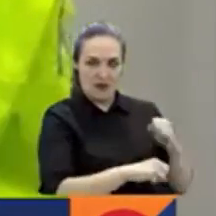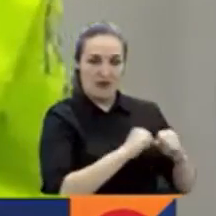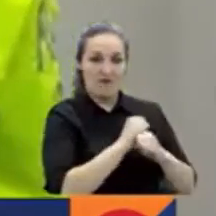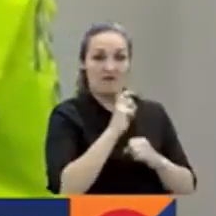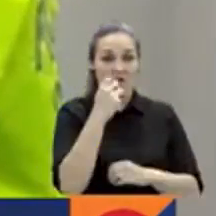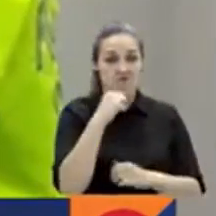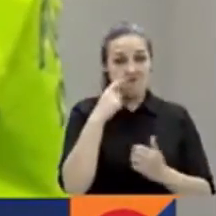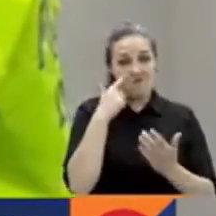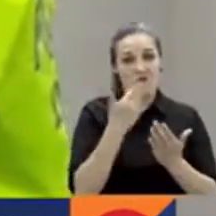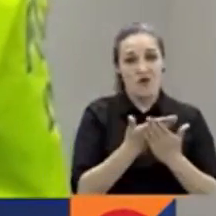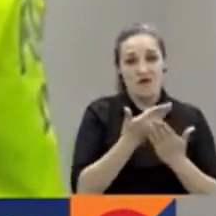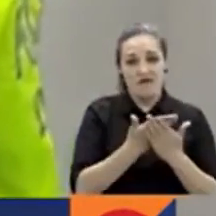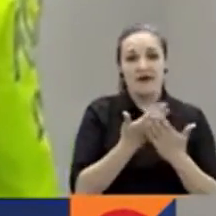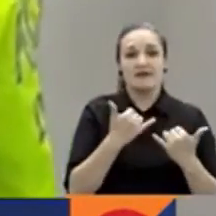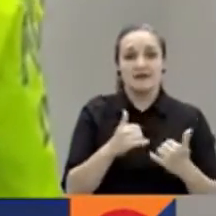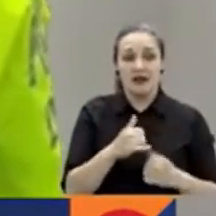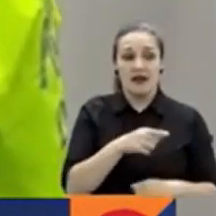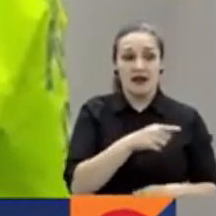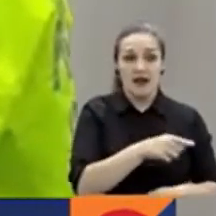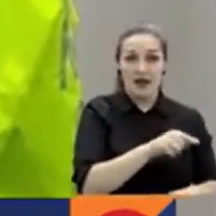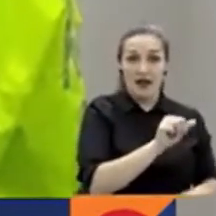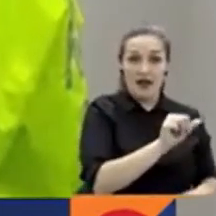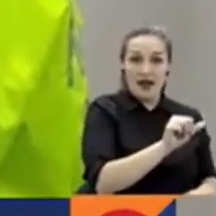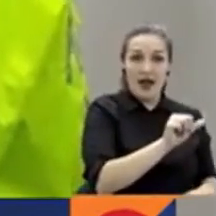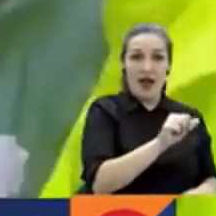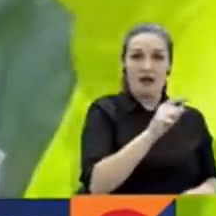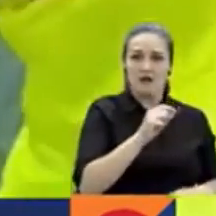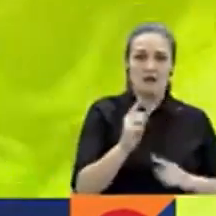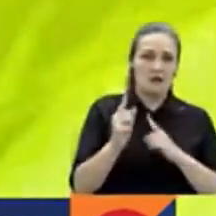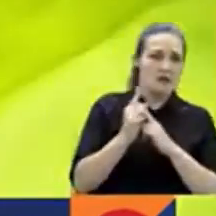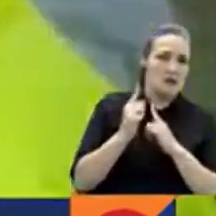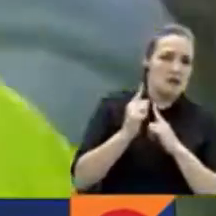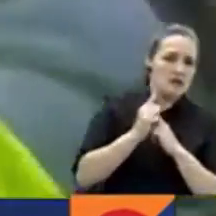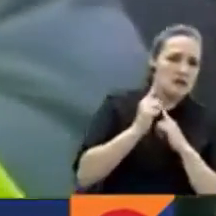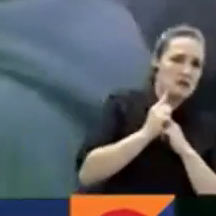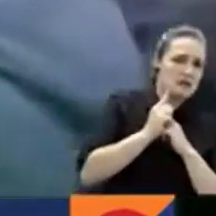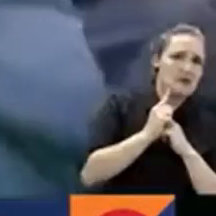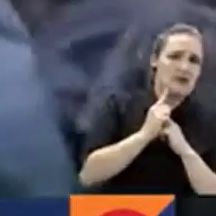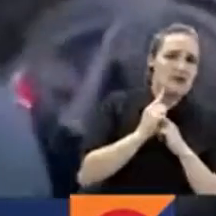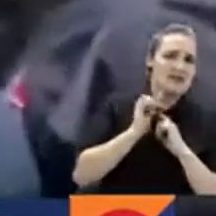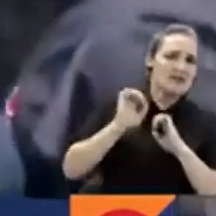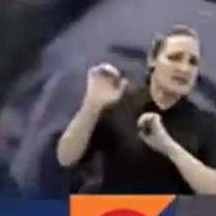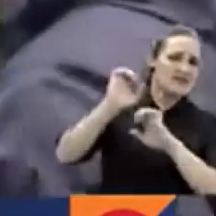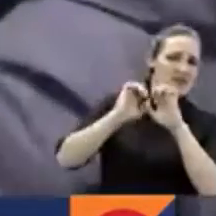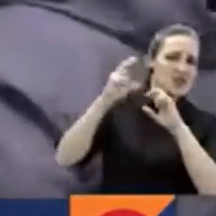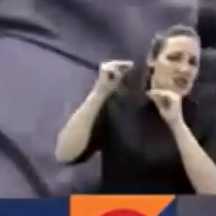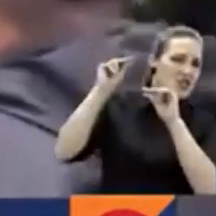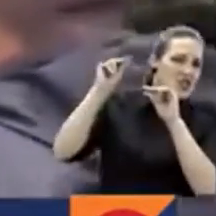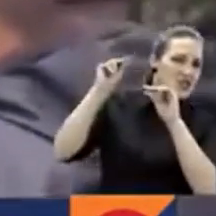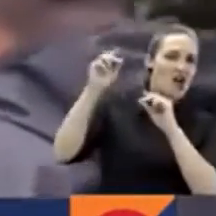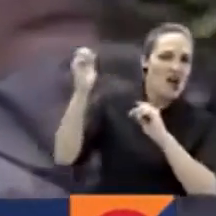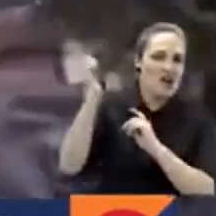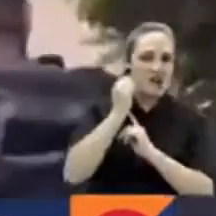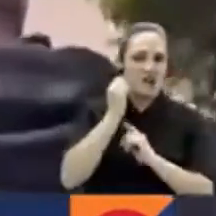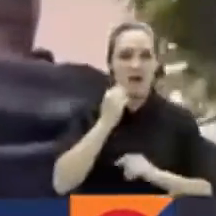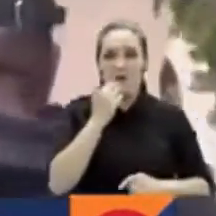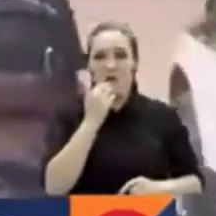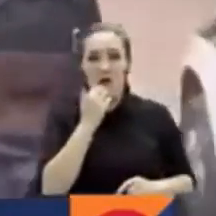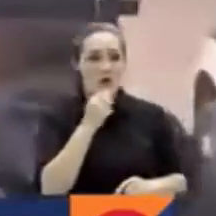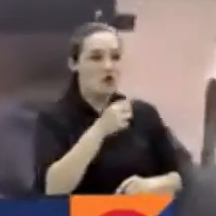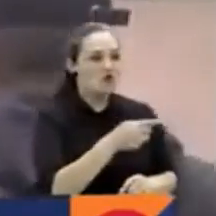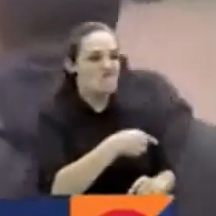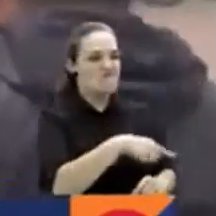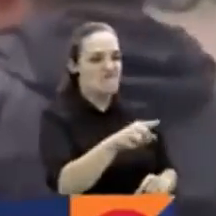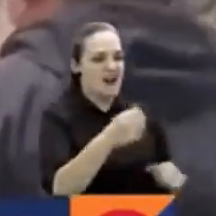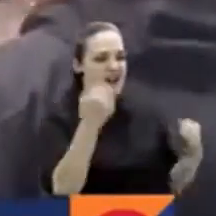con evidencia que permite establecer que la menor de edad era sometida a tratos crueles cuando se resistía a los abusos, como realizar actividades